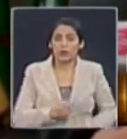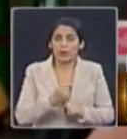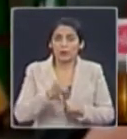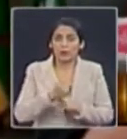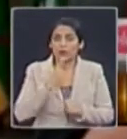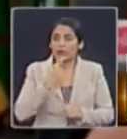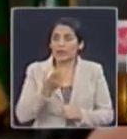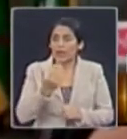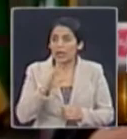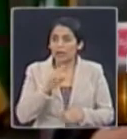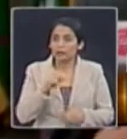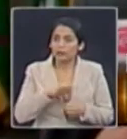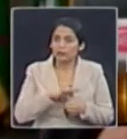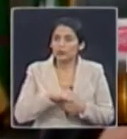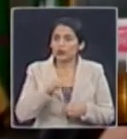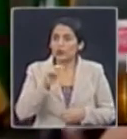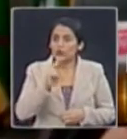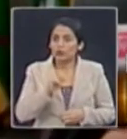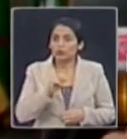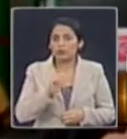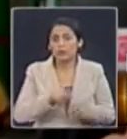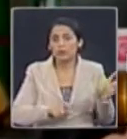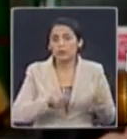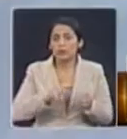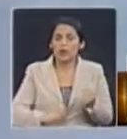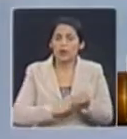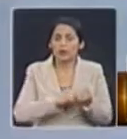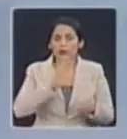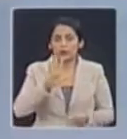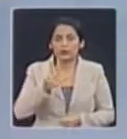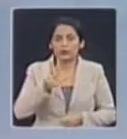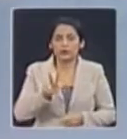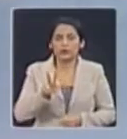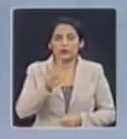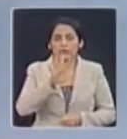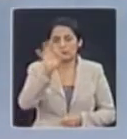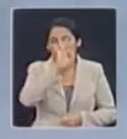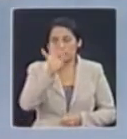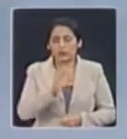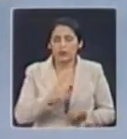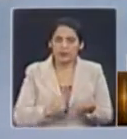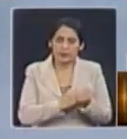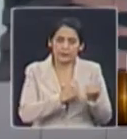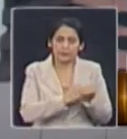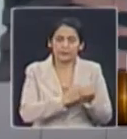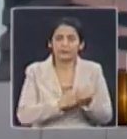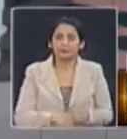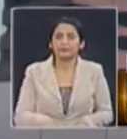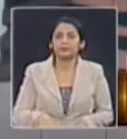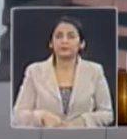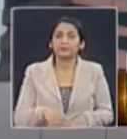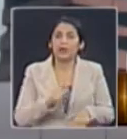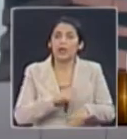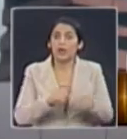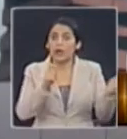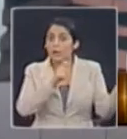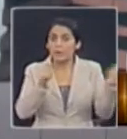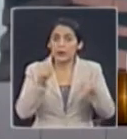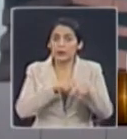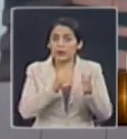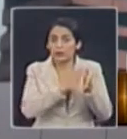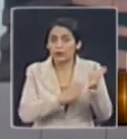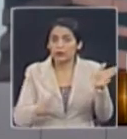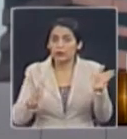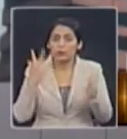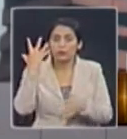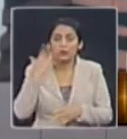el no indudablemente tendrá ese 35%. El tiempo para la campaña de promoción por el sí o el no se dará entre el